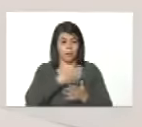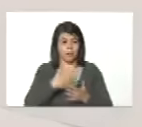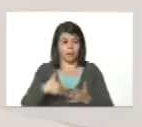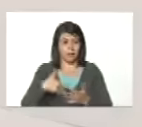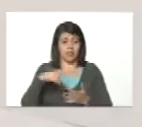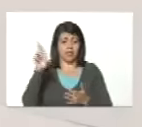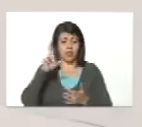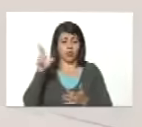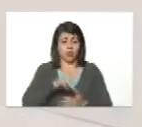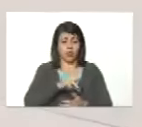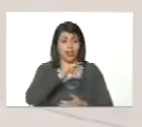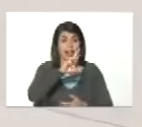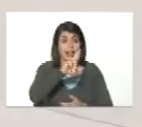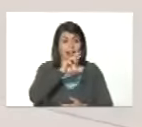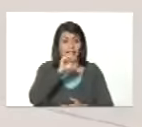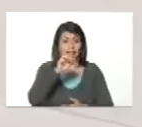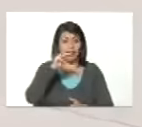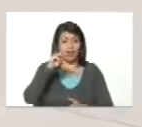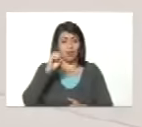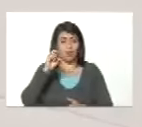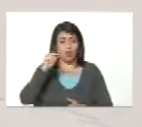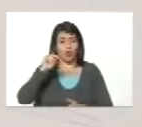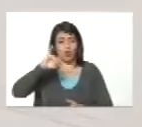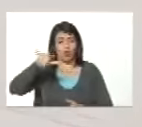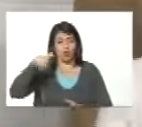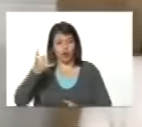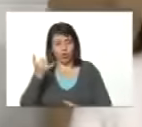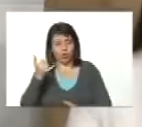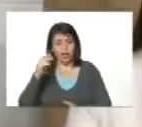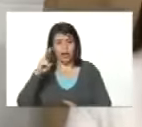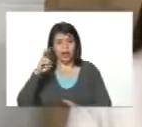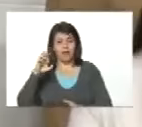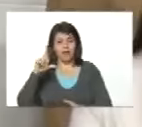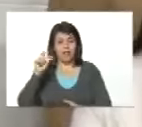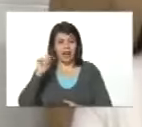Ramón J. Velázquez, que llamó al presidente Medina y dijo, este hombre está loco.